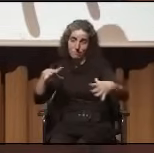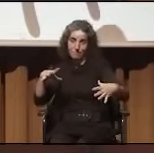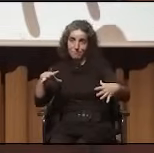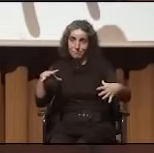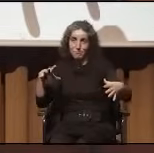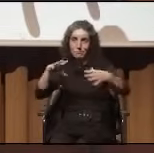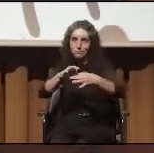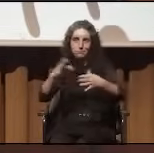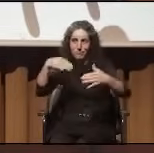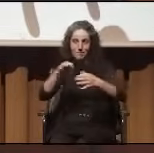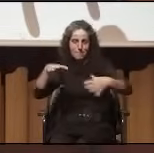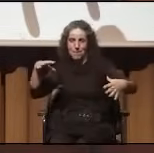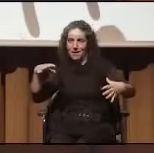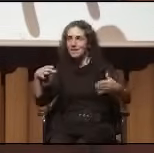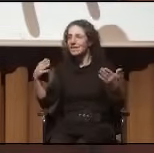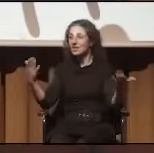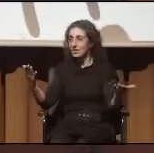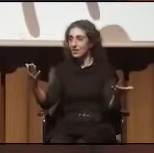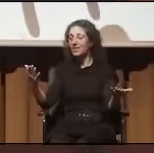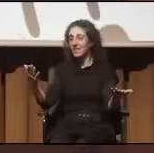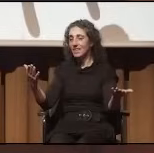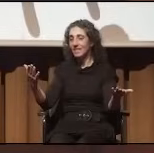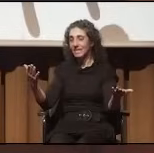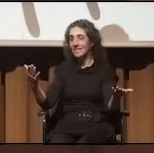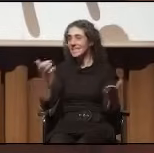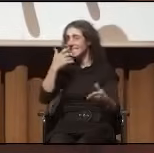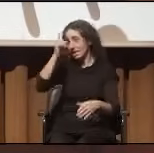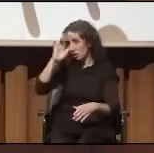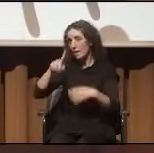Entonces, si eso no lo saben, pues lo experimentarán cuando se encuentren en este momento.